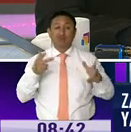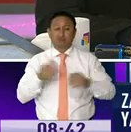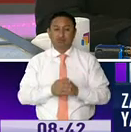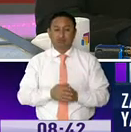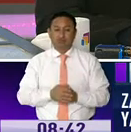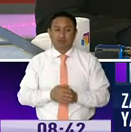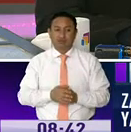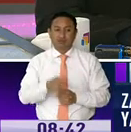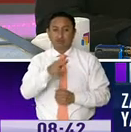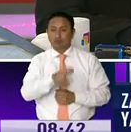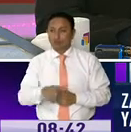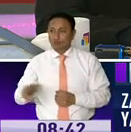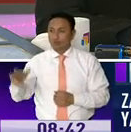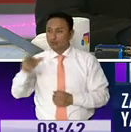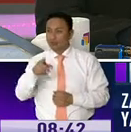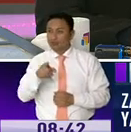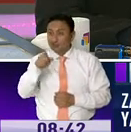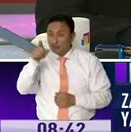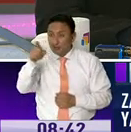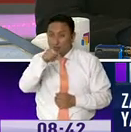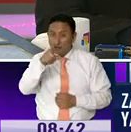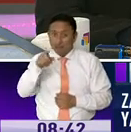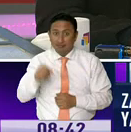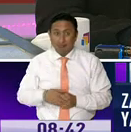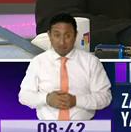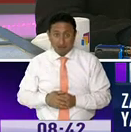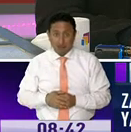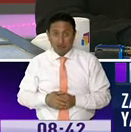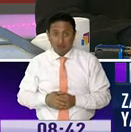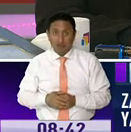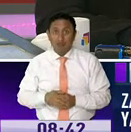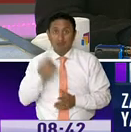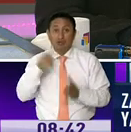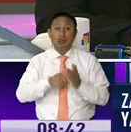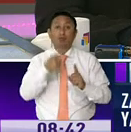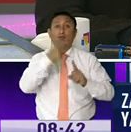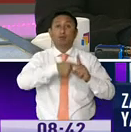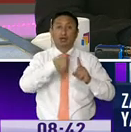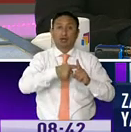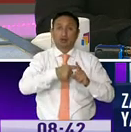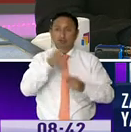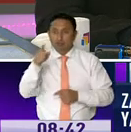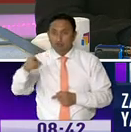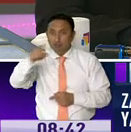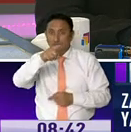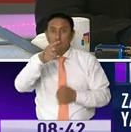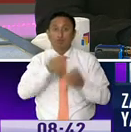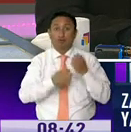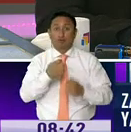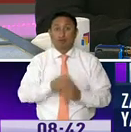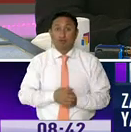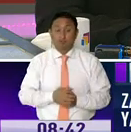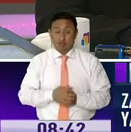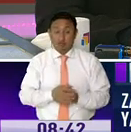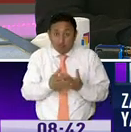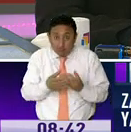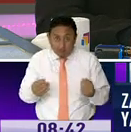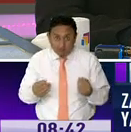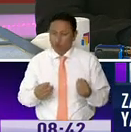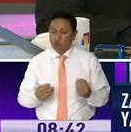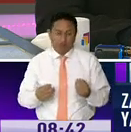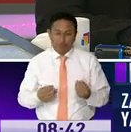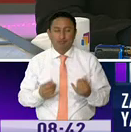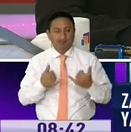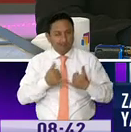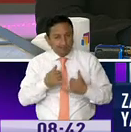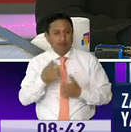general observando lugares de concentración masiva. ¿Dónde hemos tenido problemas? En los mercados. Ese problema todavía no se soluciona, todavía